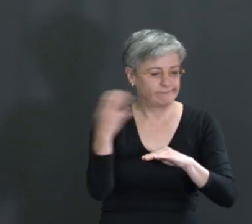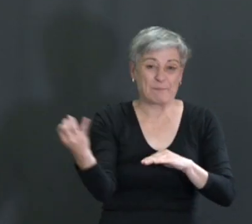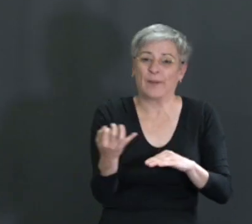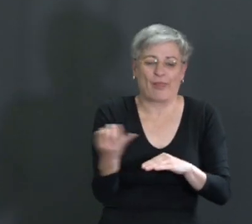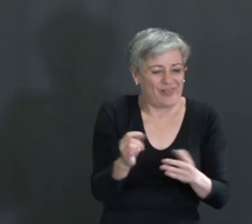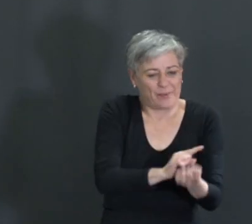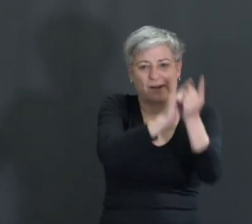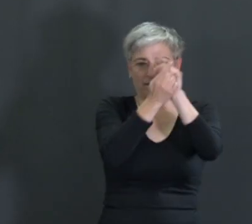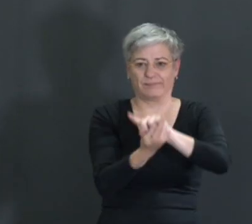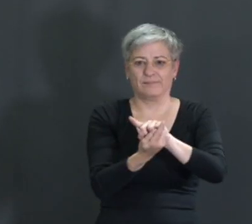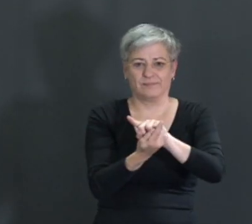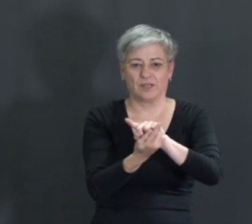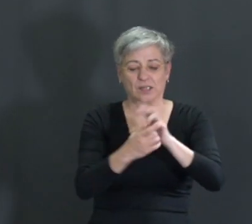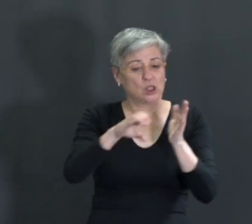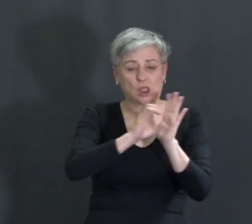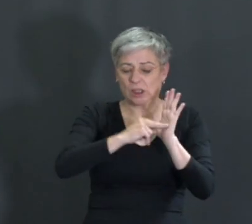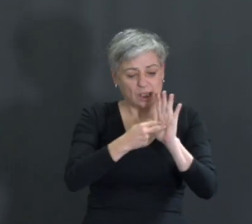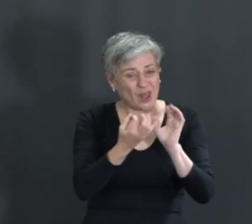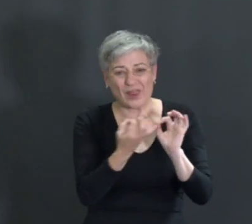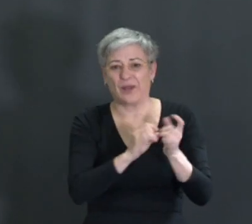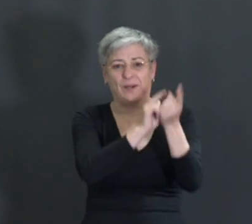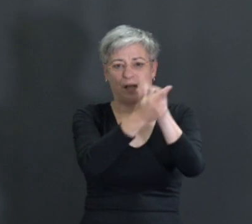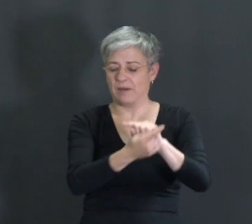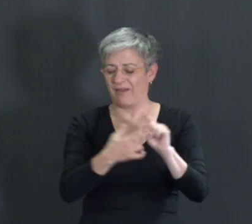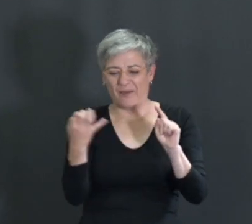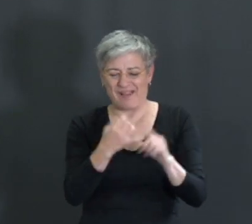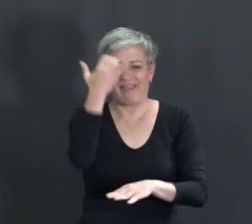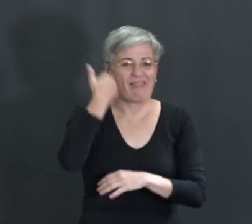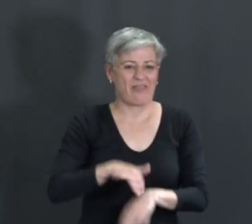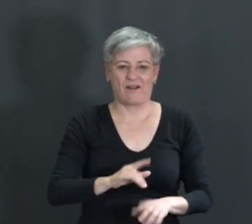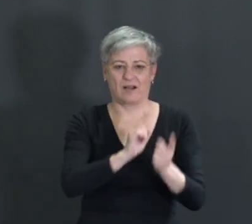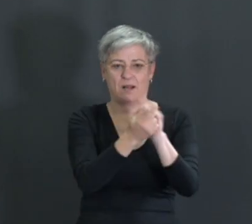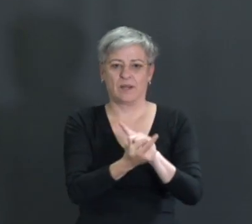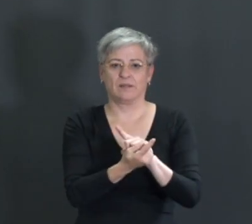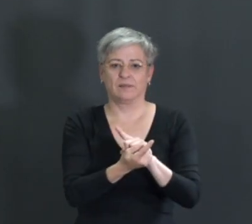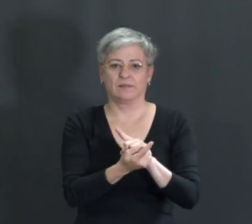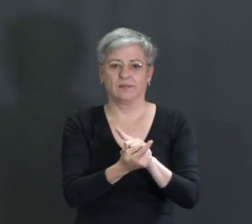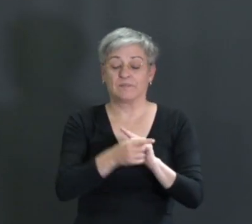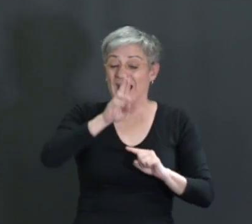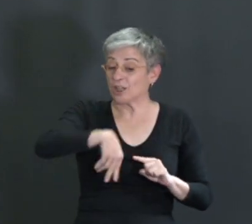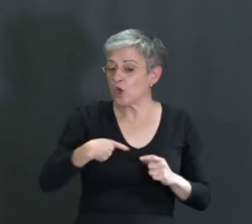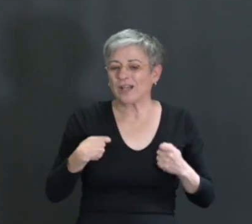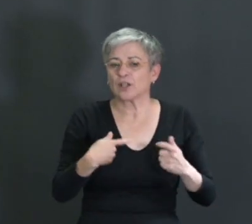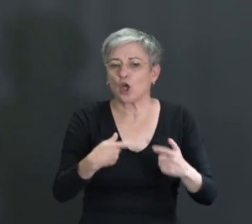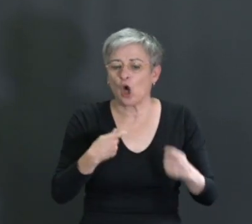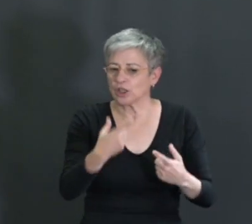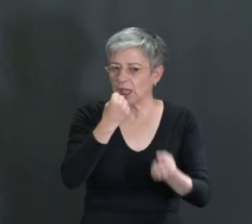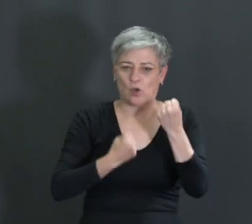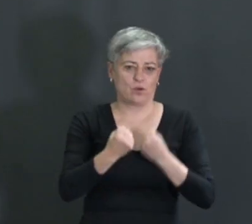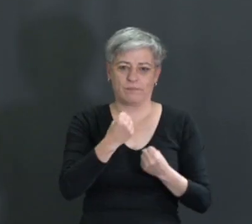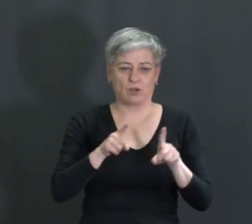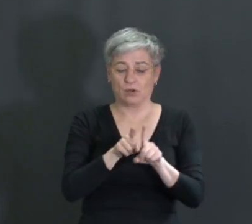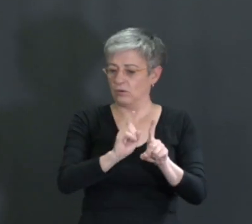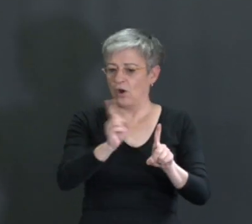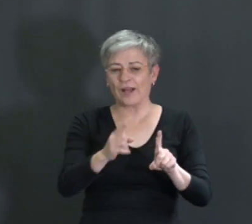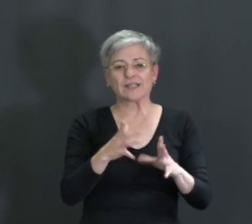accesibilidad, el código técnico, hay que cambiarlo inmediatamente. Y eso no es coste económico, es coste y